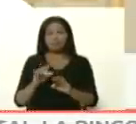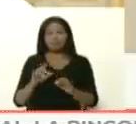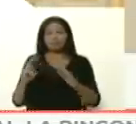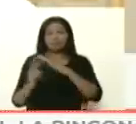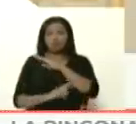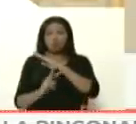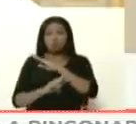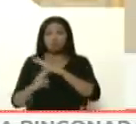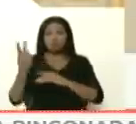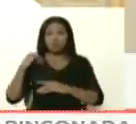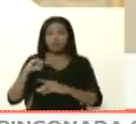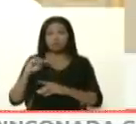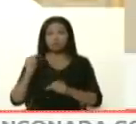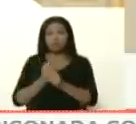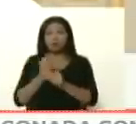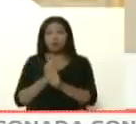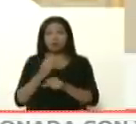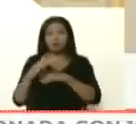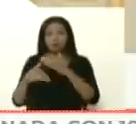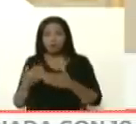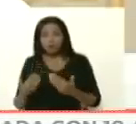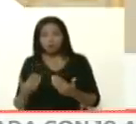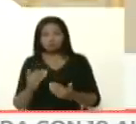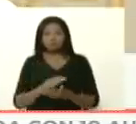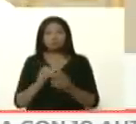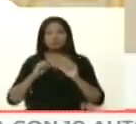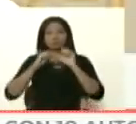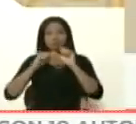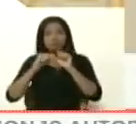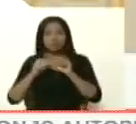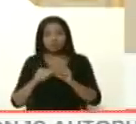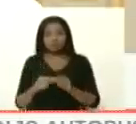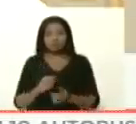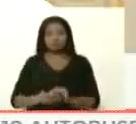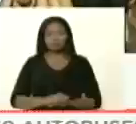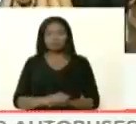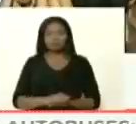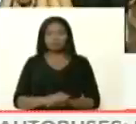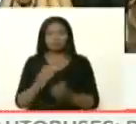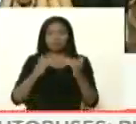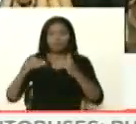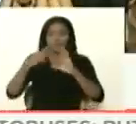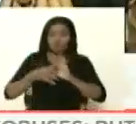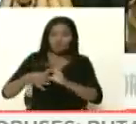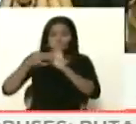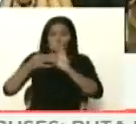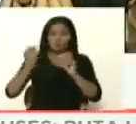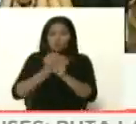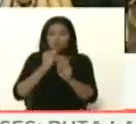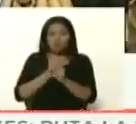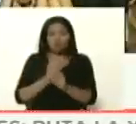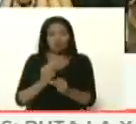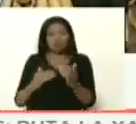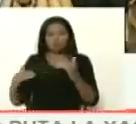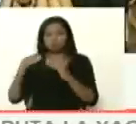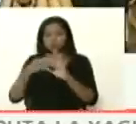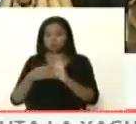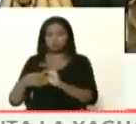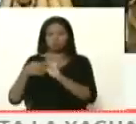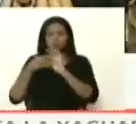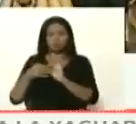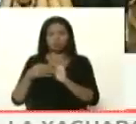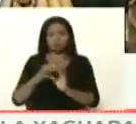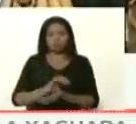usted con los trabajadores y trabajadoras de Conviasa para seguir adelante, mi comandante jefe. Muy bien, máxima unión de los trabajadores, máxima